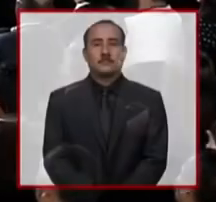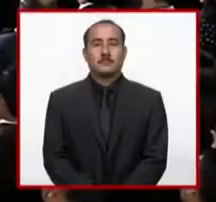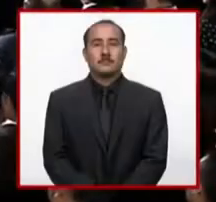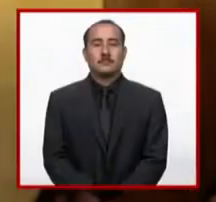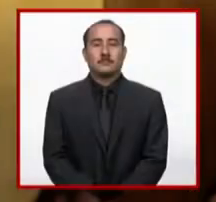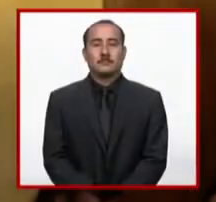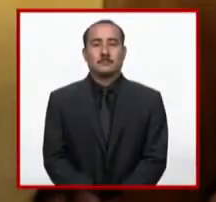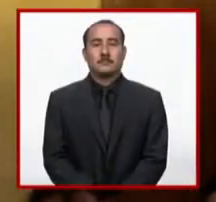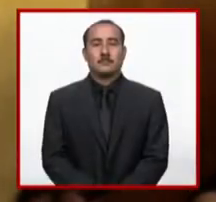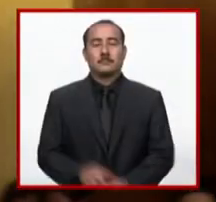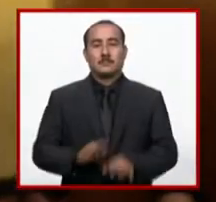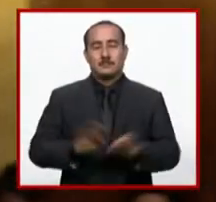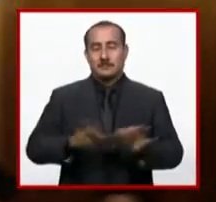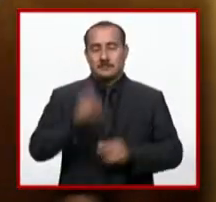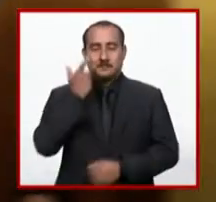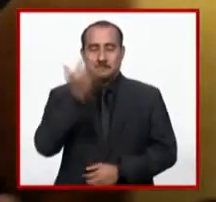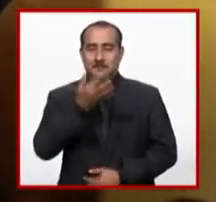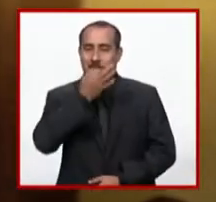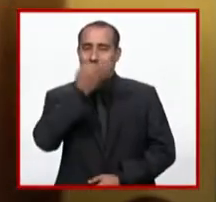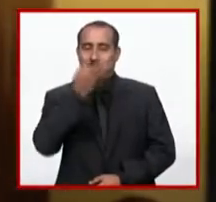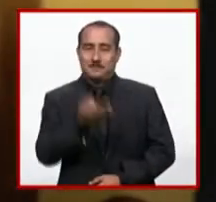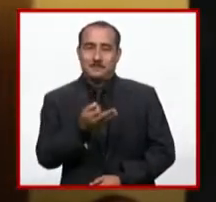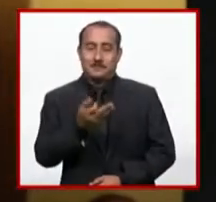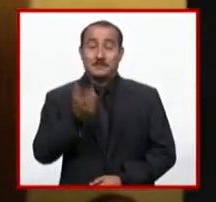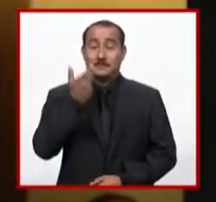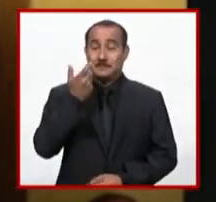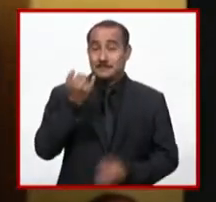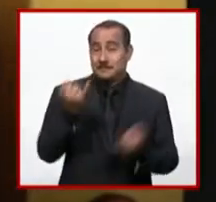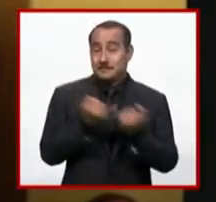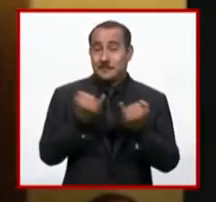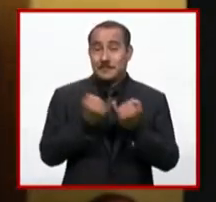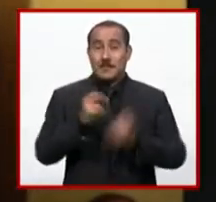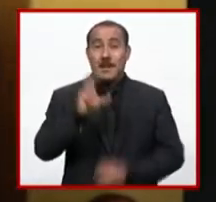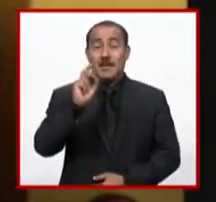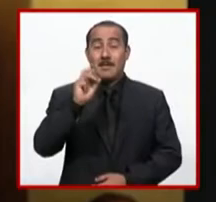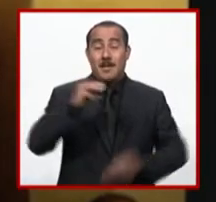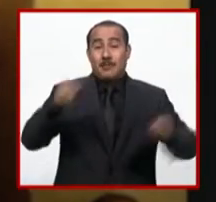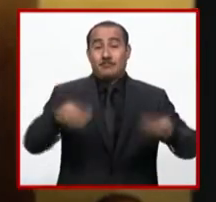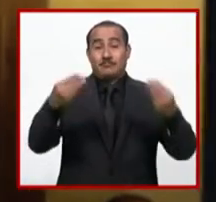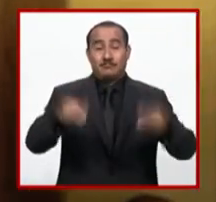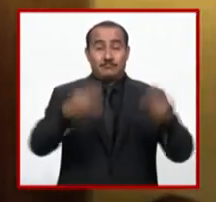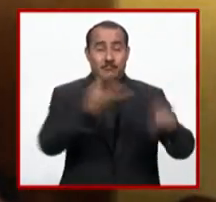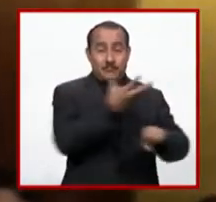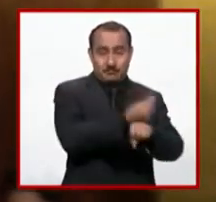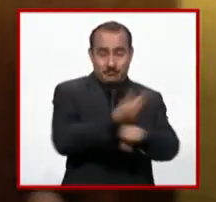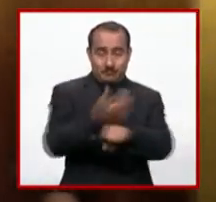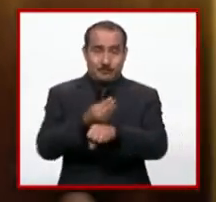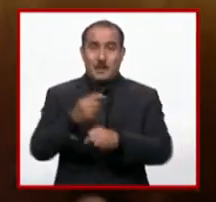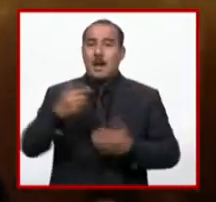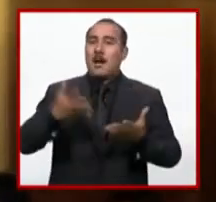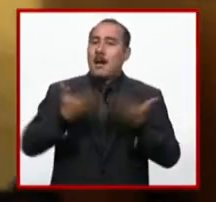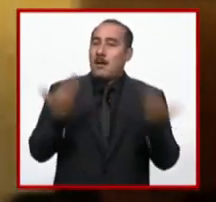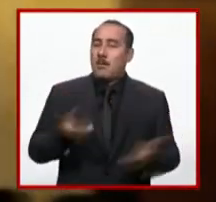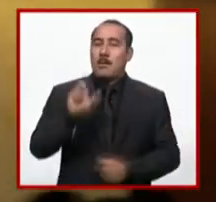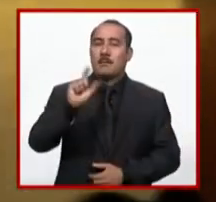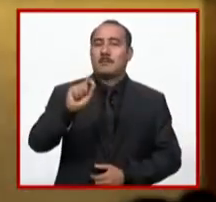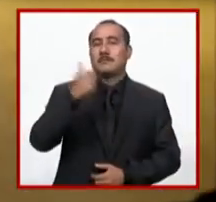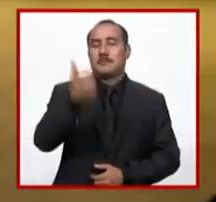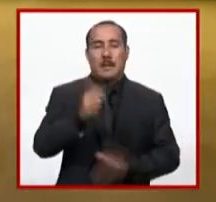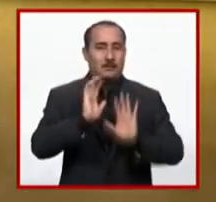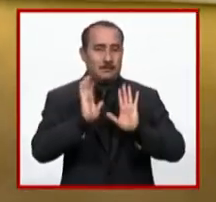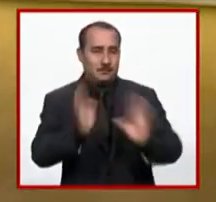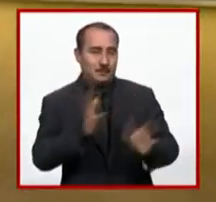Necesitamos que haya seguridad, nada más quiero decirles que también rehabilité de 30 mercados que me comprometí 26, ya pudimos